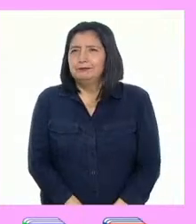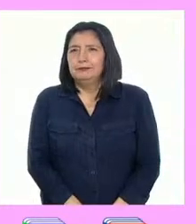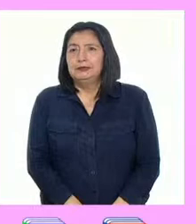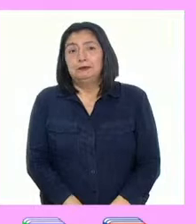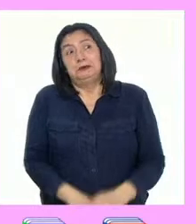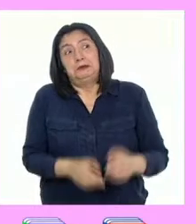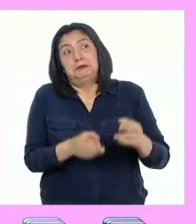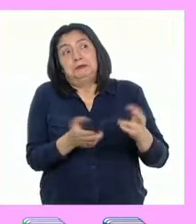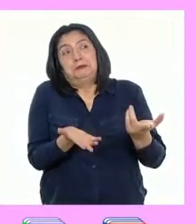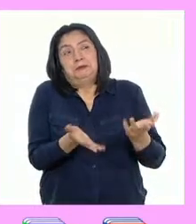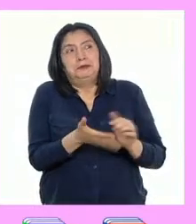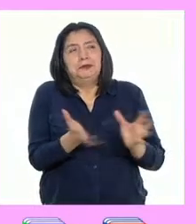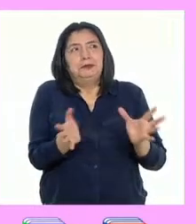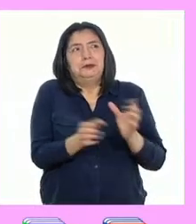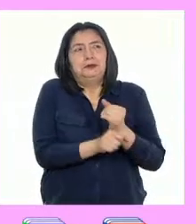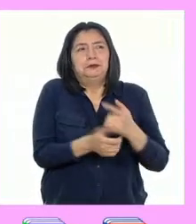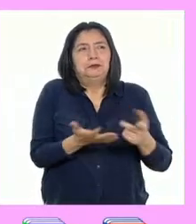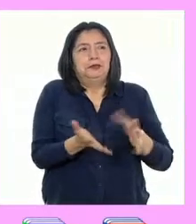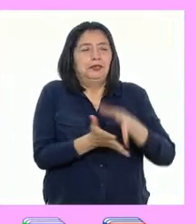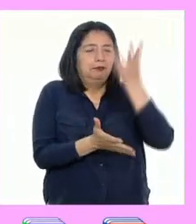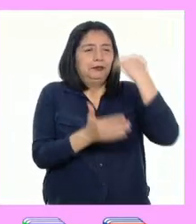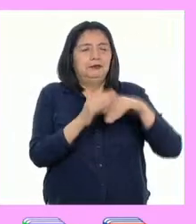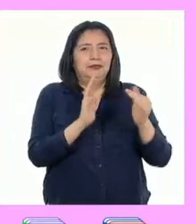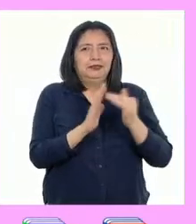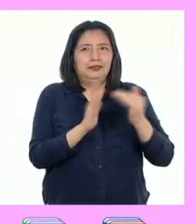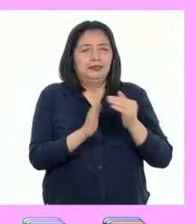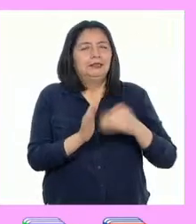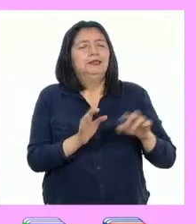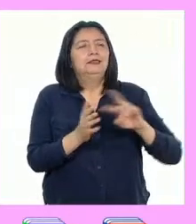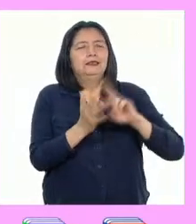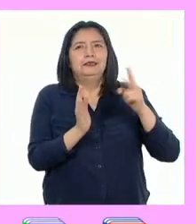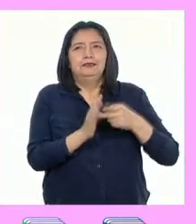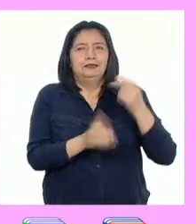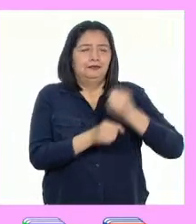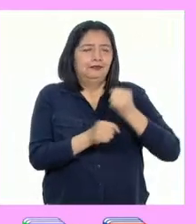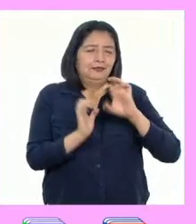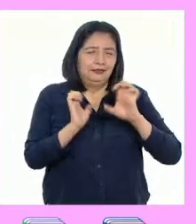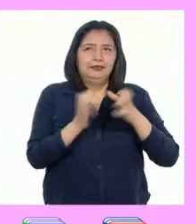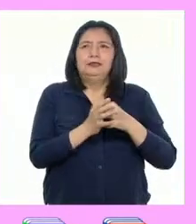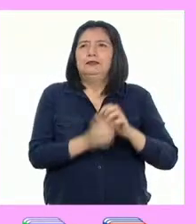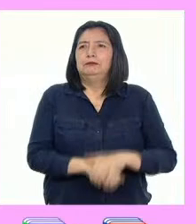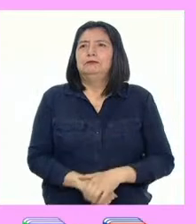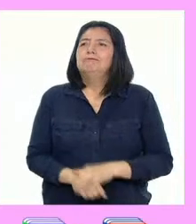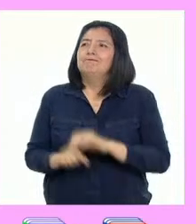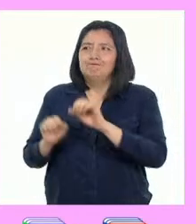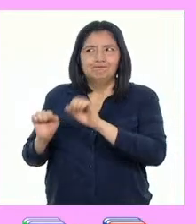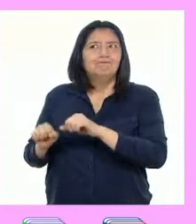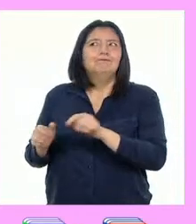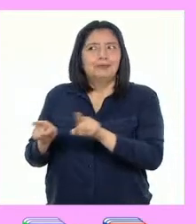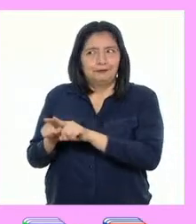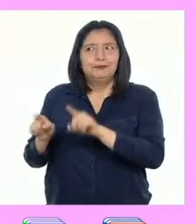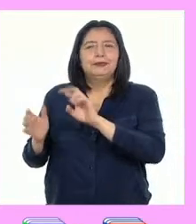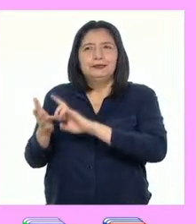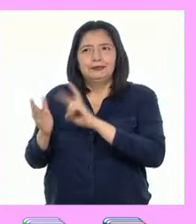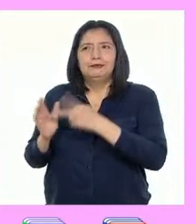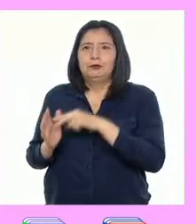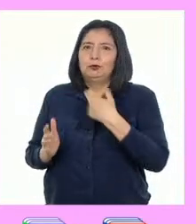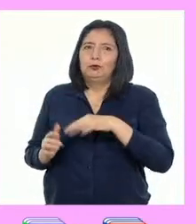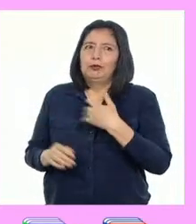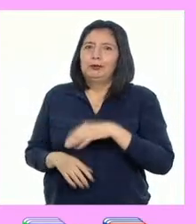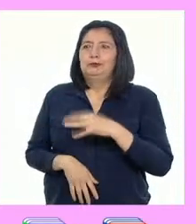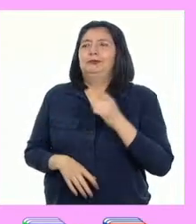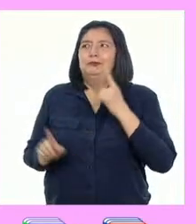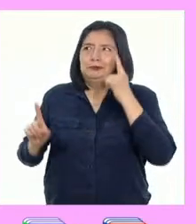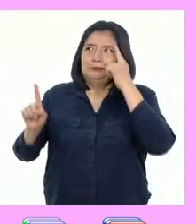En pocas palabras, para nosotros Aprendo en Casa significa trabajo en equipo. También significó un gran